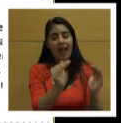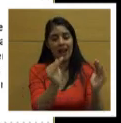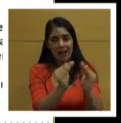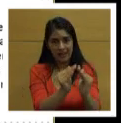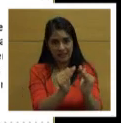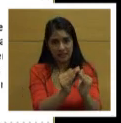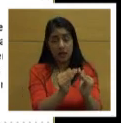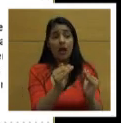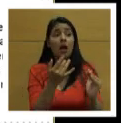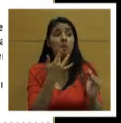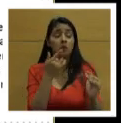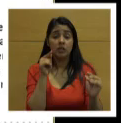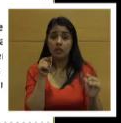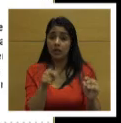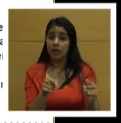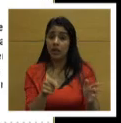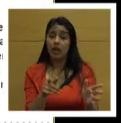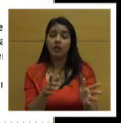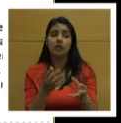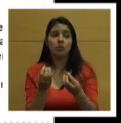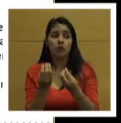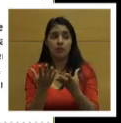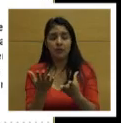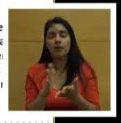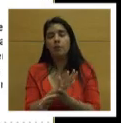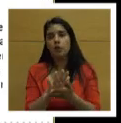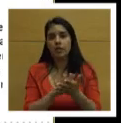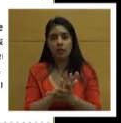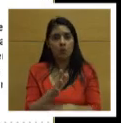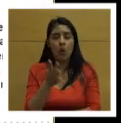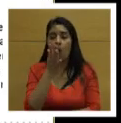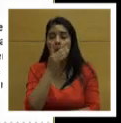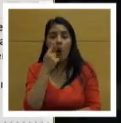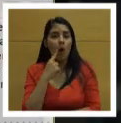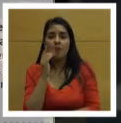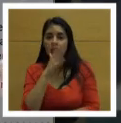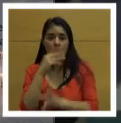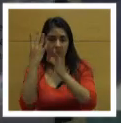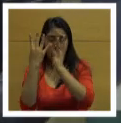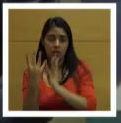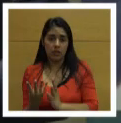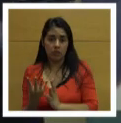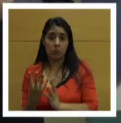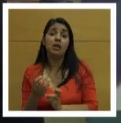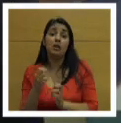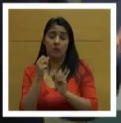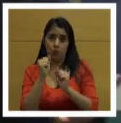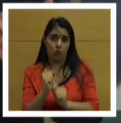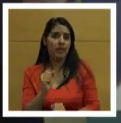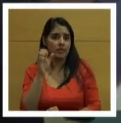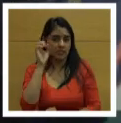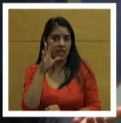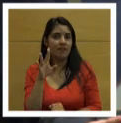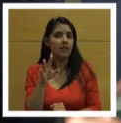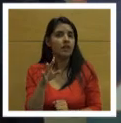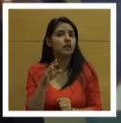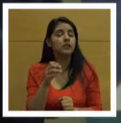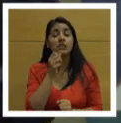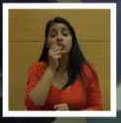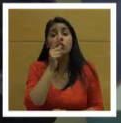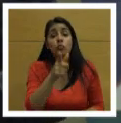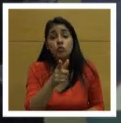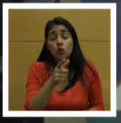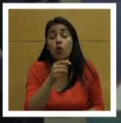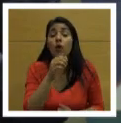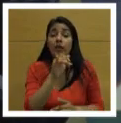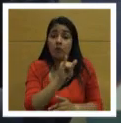porque lógicamente puede ocurrir un caso en donde el sujeto no está detenido, no está en prisión preventiva, y puede obviamente saber que si es que denunció, le